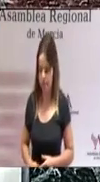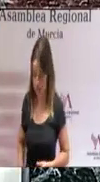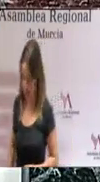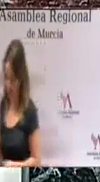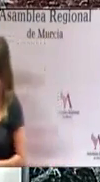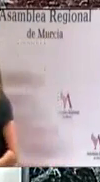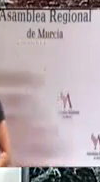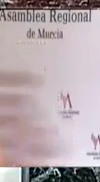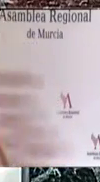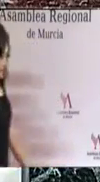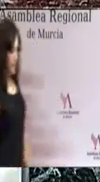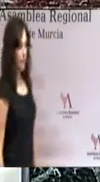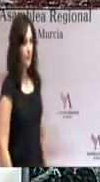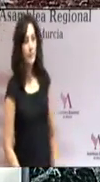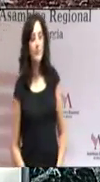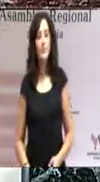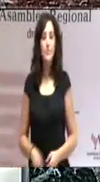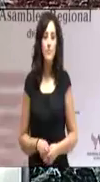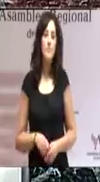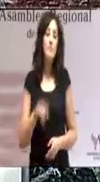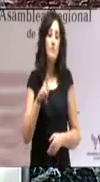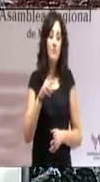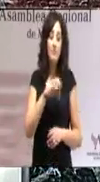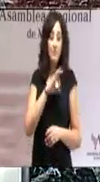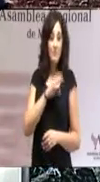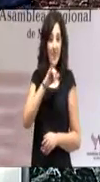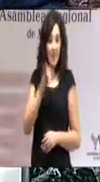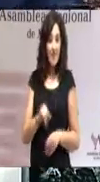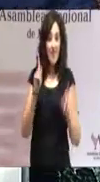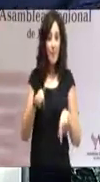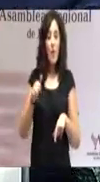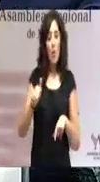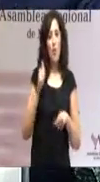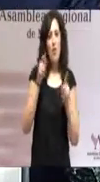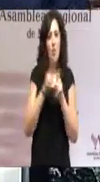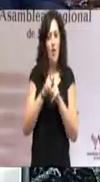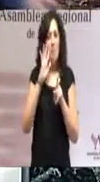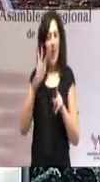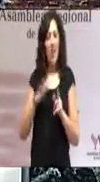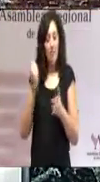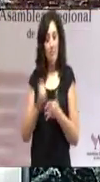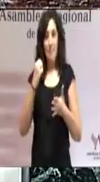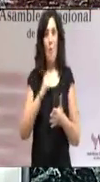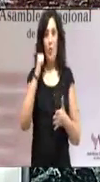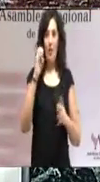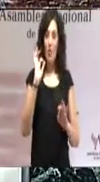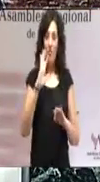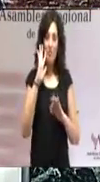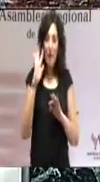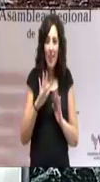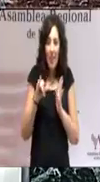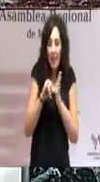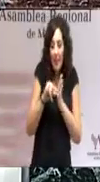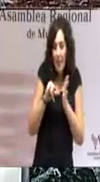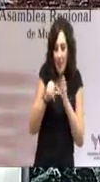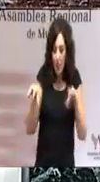ha tenido usted la oportunidad también de marcar una diferencia y no la ha hecho. Quizá la proximidad física a Podemos, a